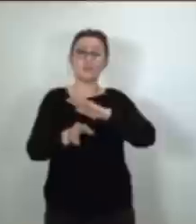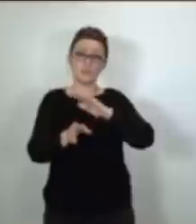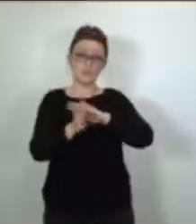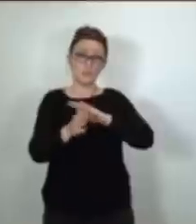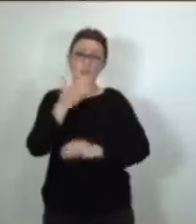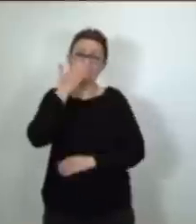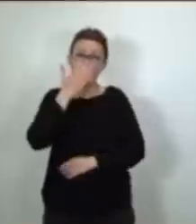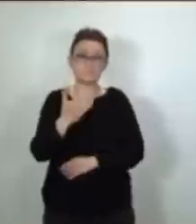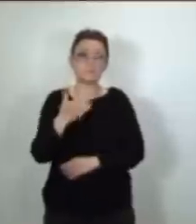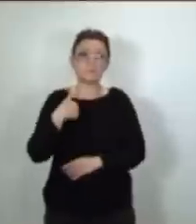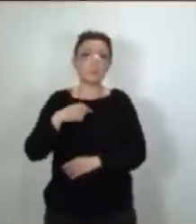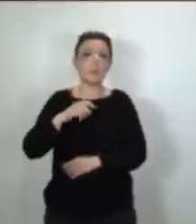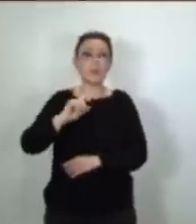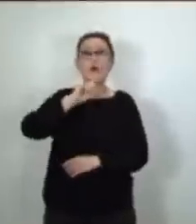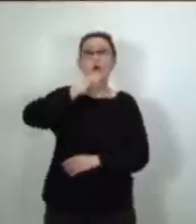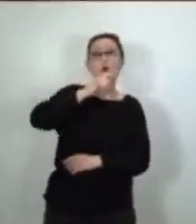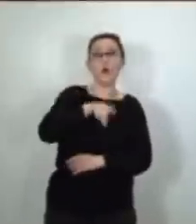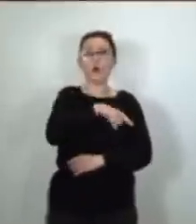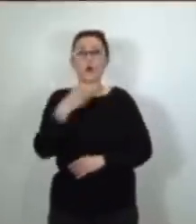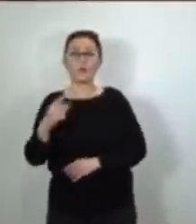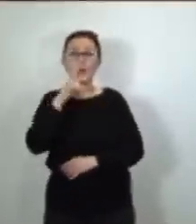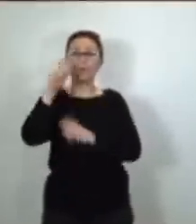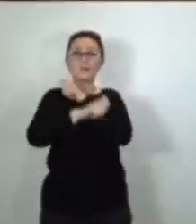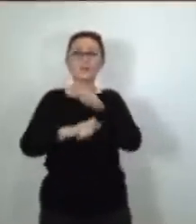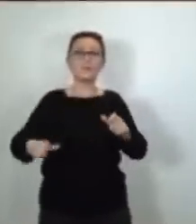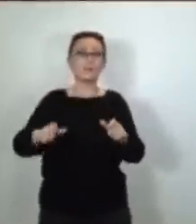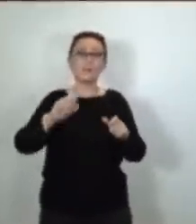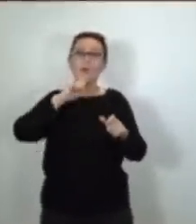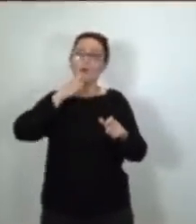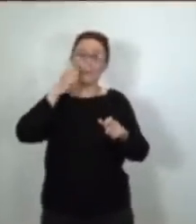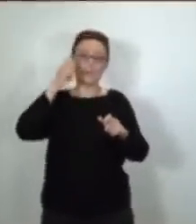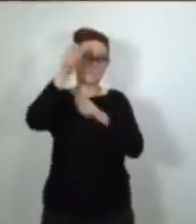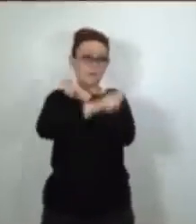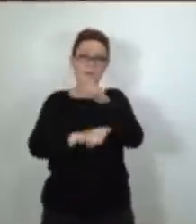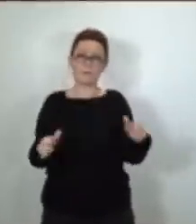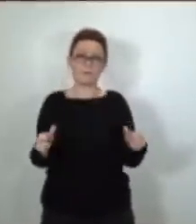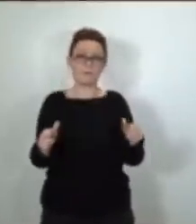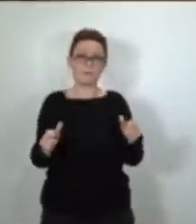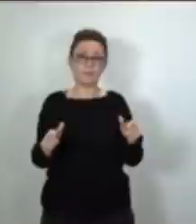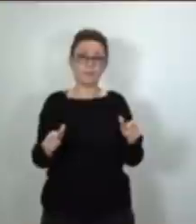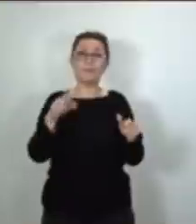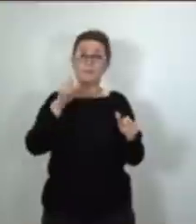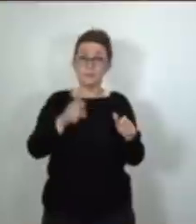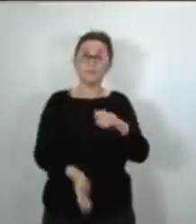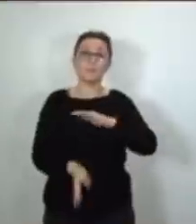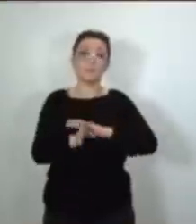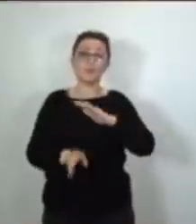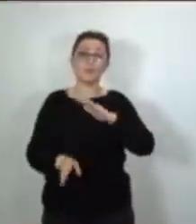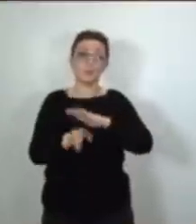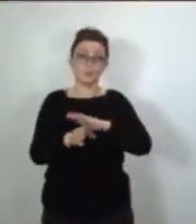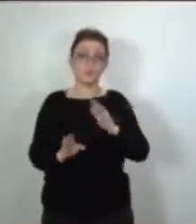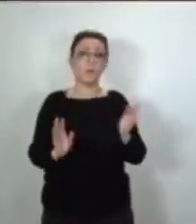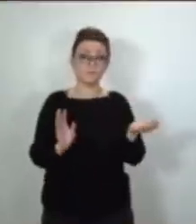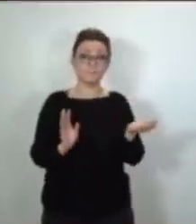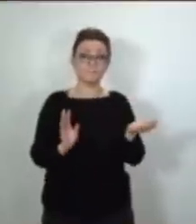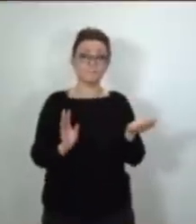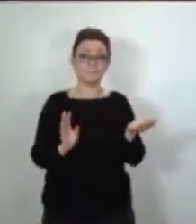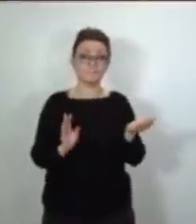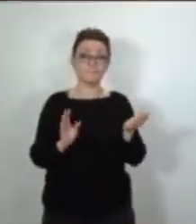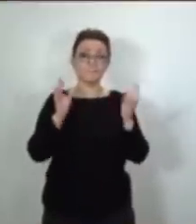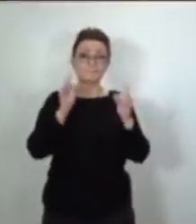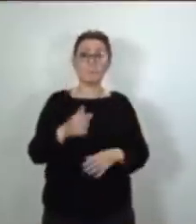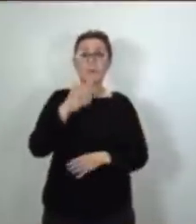pueblo, de los que le roban. Esa ha sido tu mayor honra y la va a seguir siendo, como dijo aquel otro Pablo